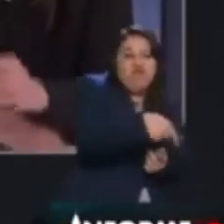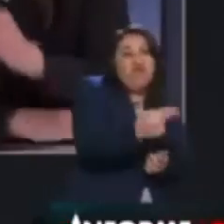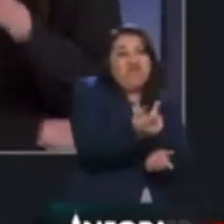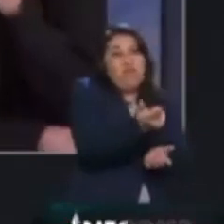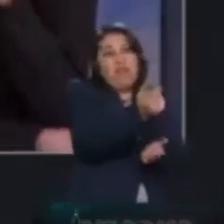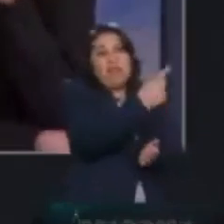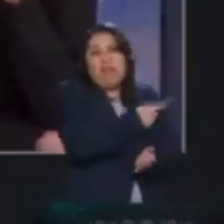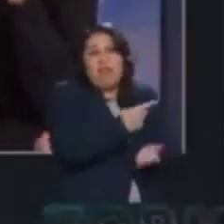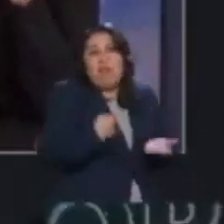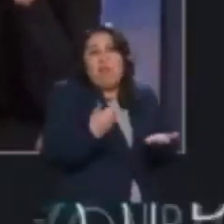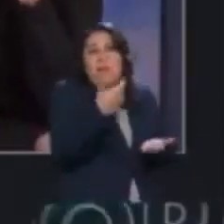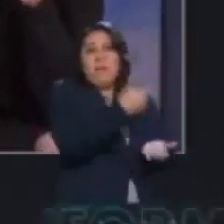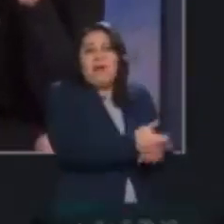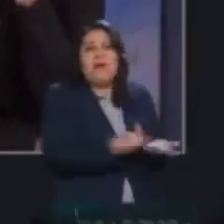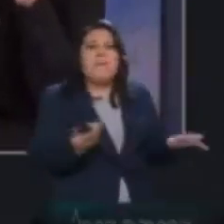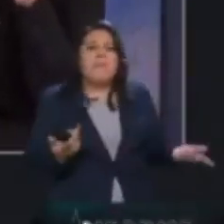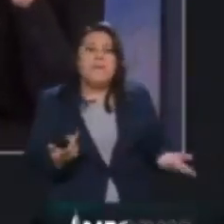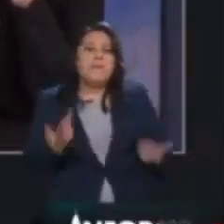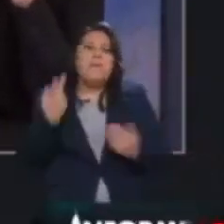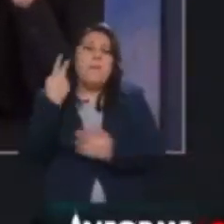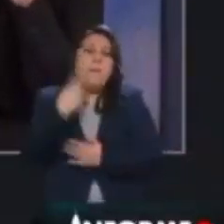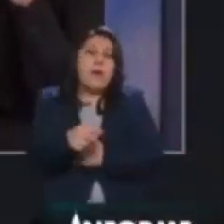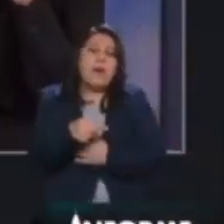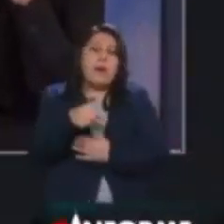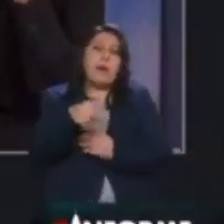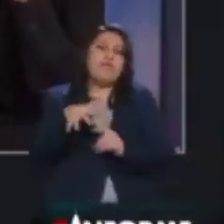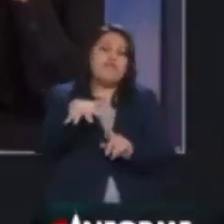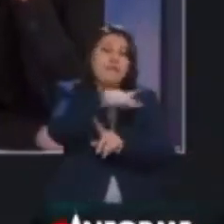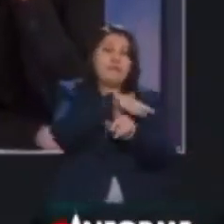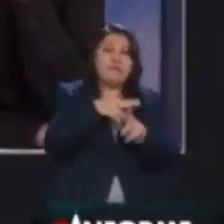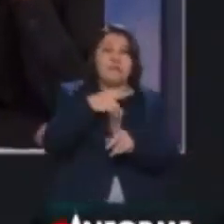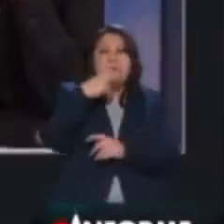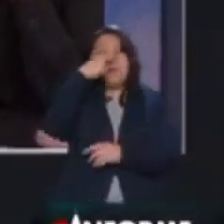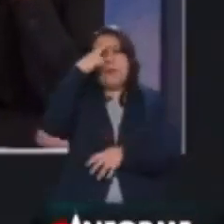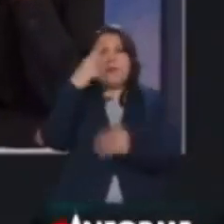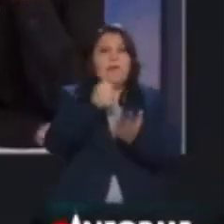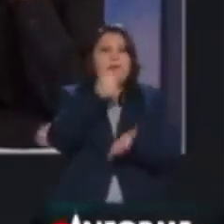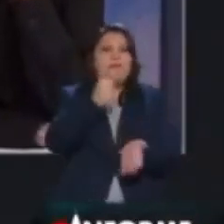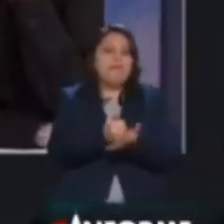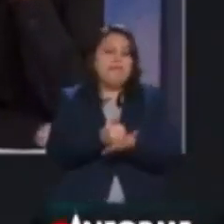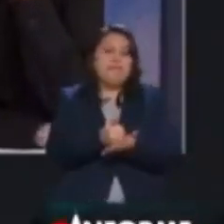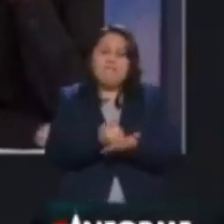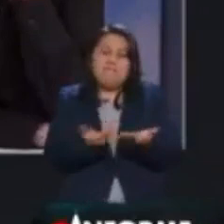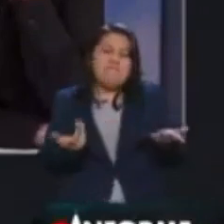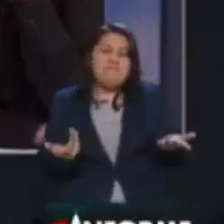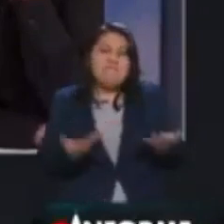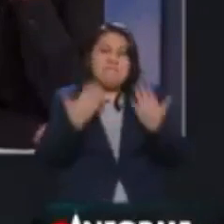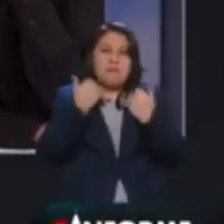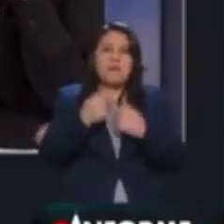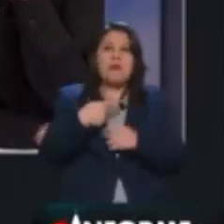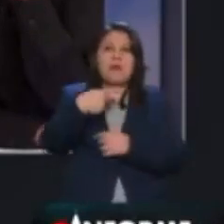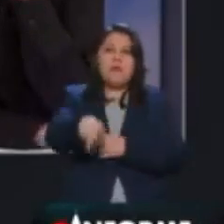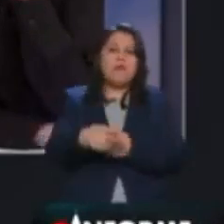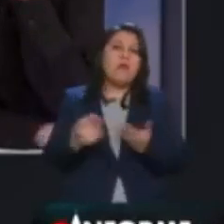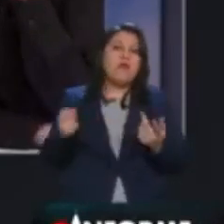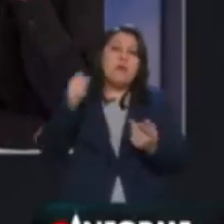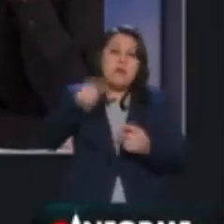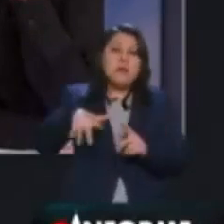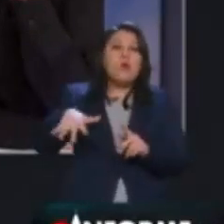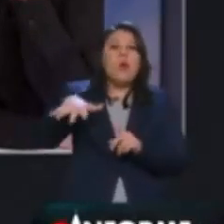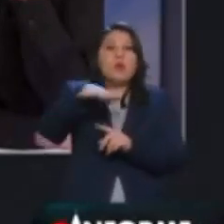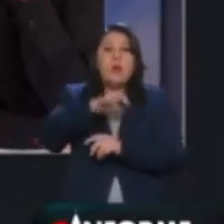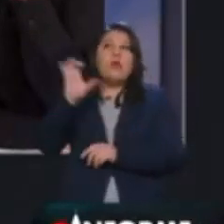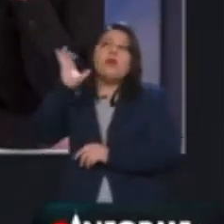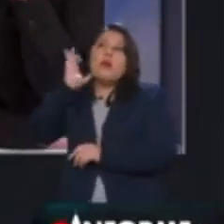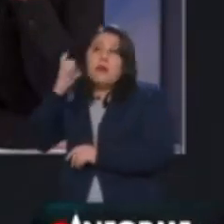embargo, esto se cobra y creo que de manera más eficiente a nivel de la entidad federativa y pues vuelvo a lo mismo, o sea, tienen sus representantes